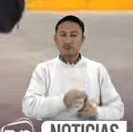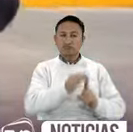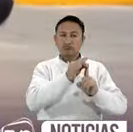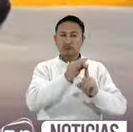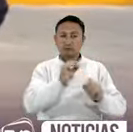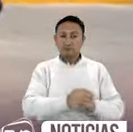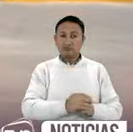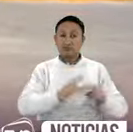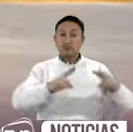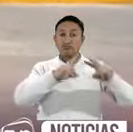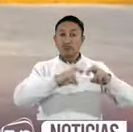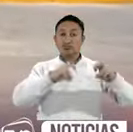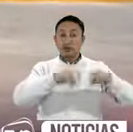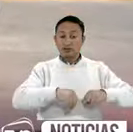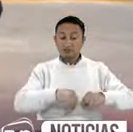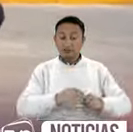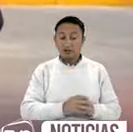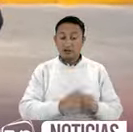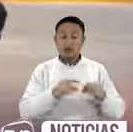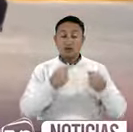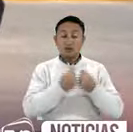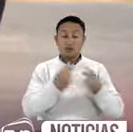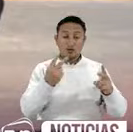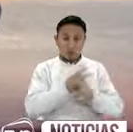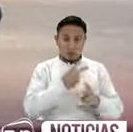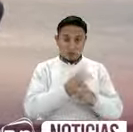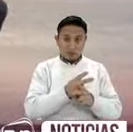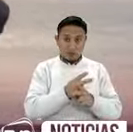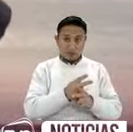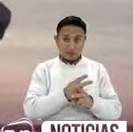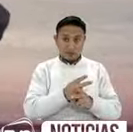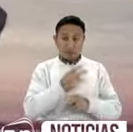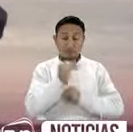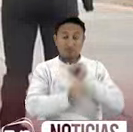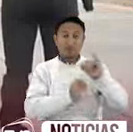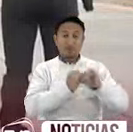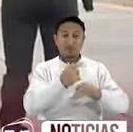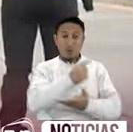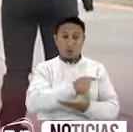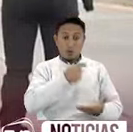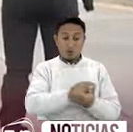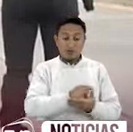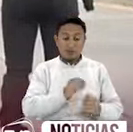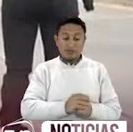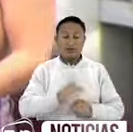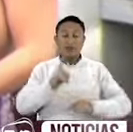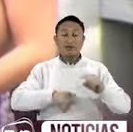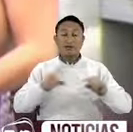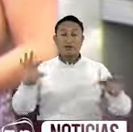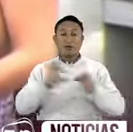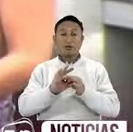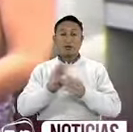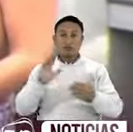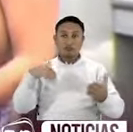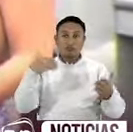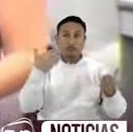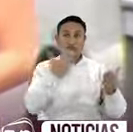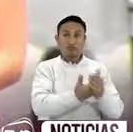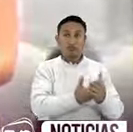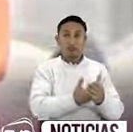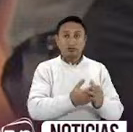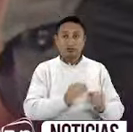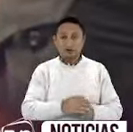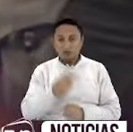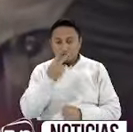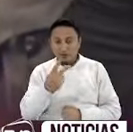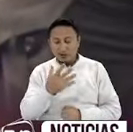en Investigaciones contra la Delincuencia Organizada Transnacional en Guayas, llegaron sus compañeros de labores, quienes se